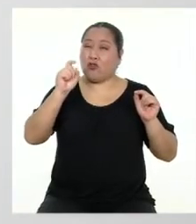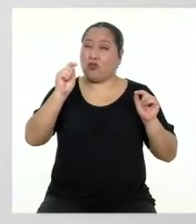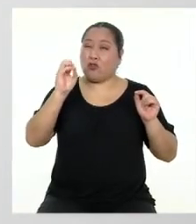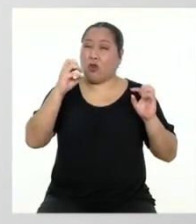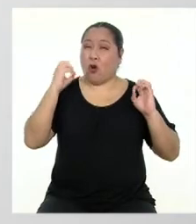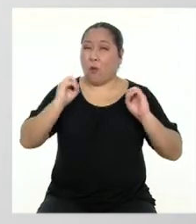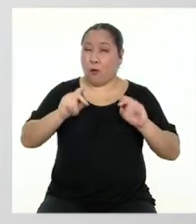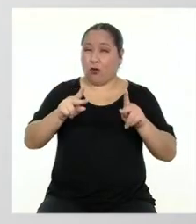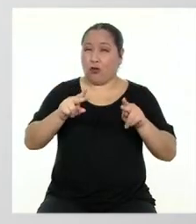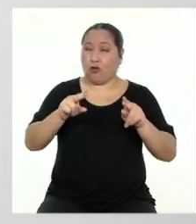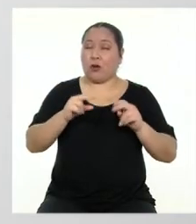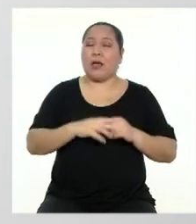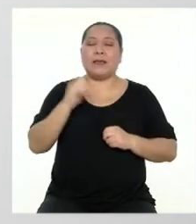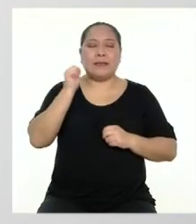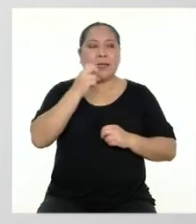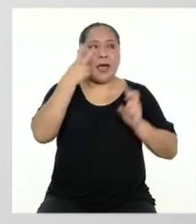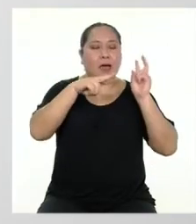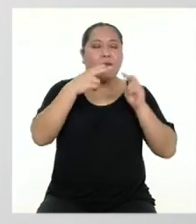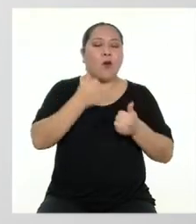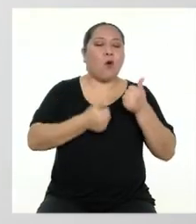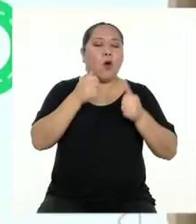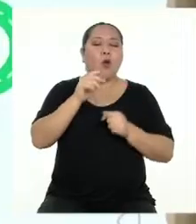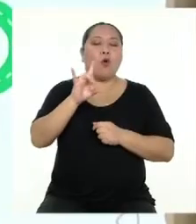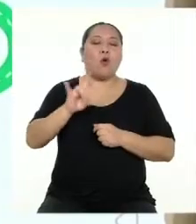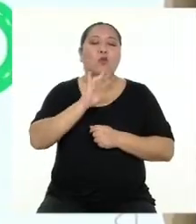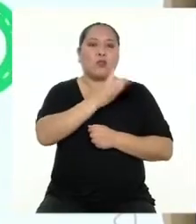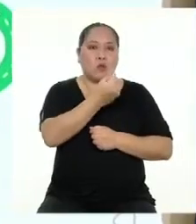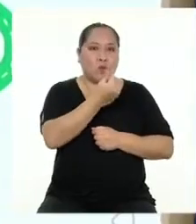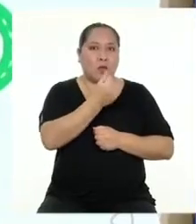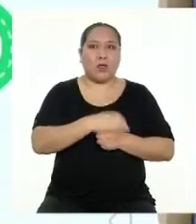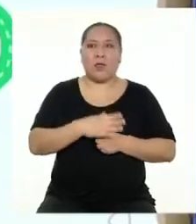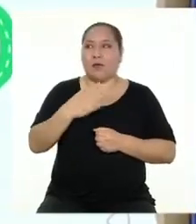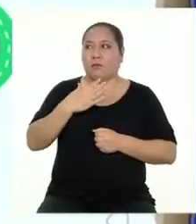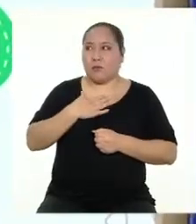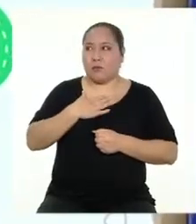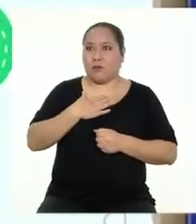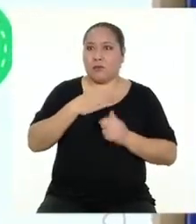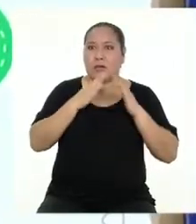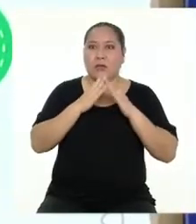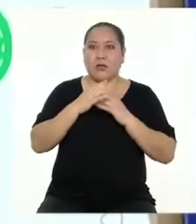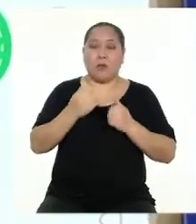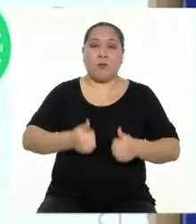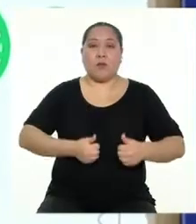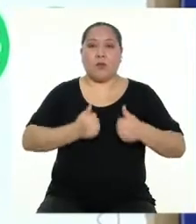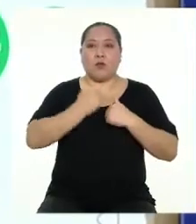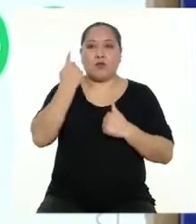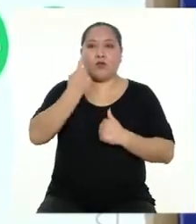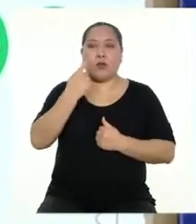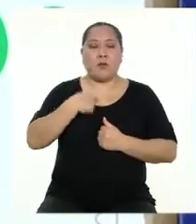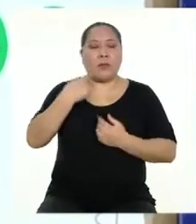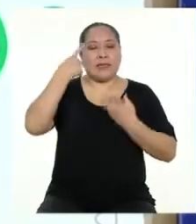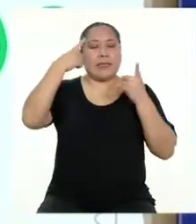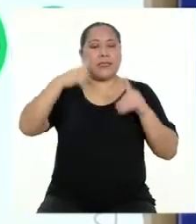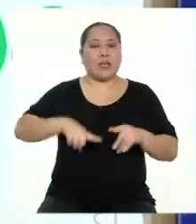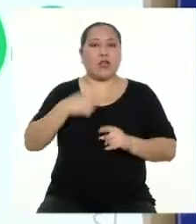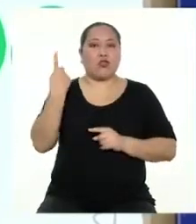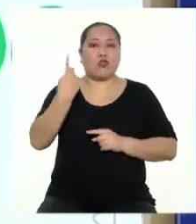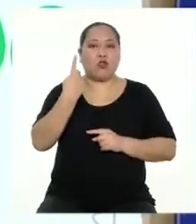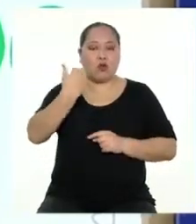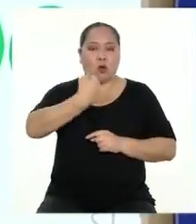bien en qué destinamos nuestros ingresos, ¿no te parece? En mi caso, que vivo solo, felizmente mis decisiones solo me afectan a